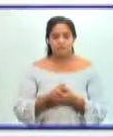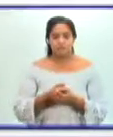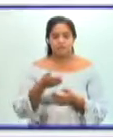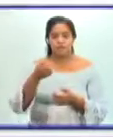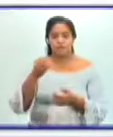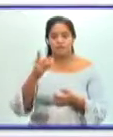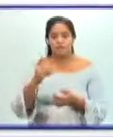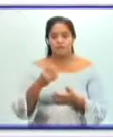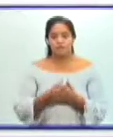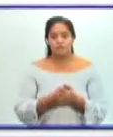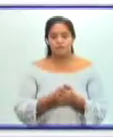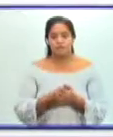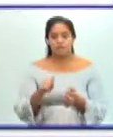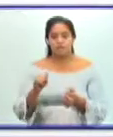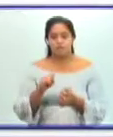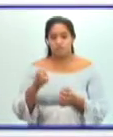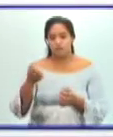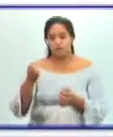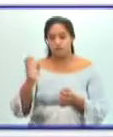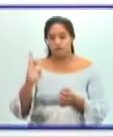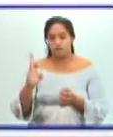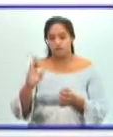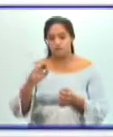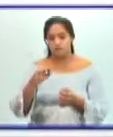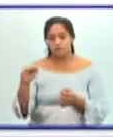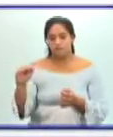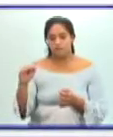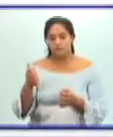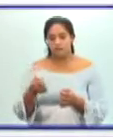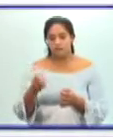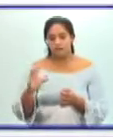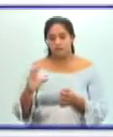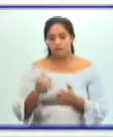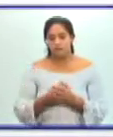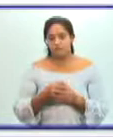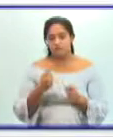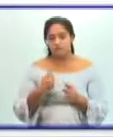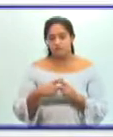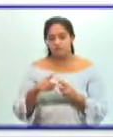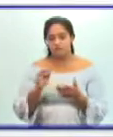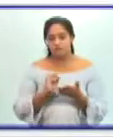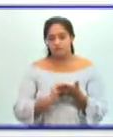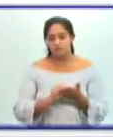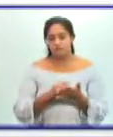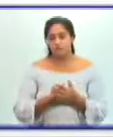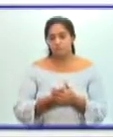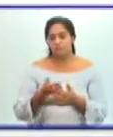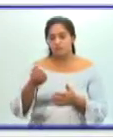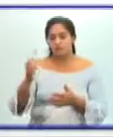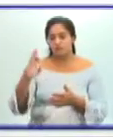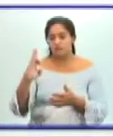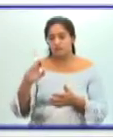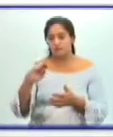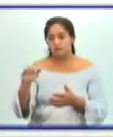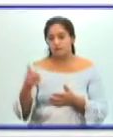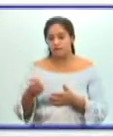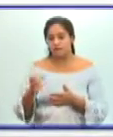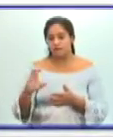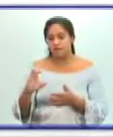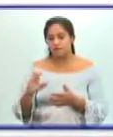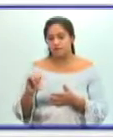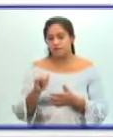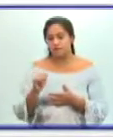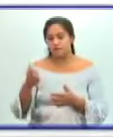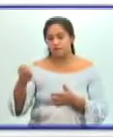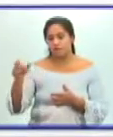AF y AC, y la otra que acabamos de determinar que nos plantea que AF es a AC como